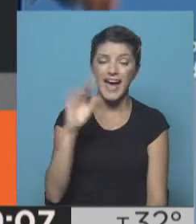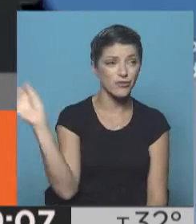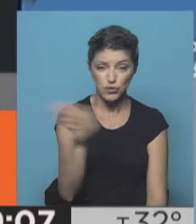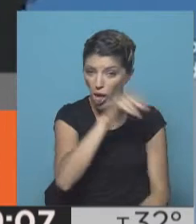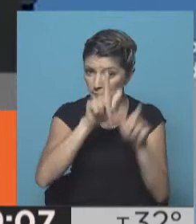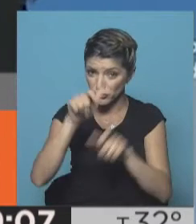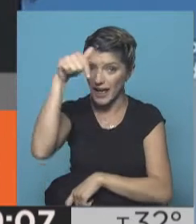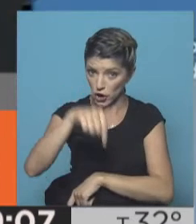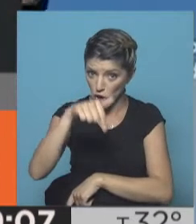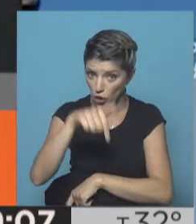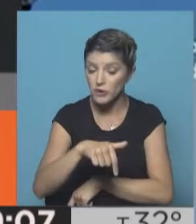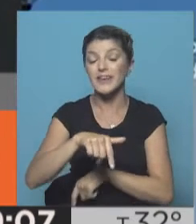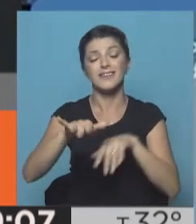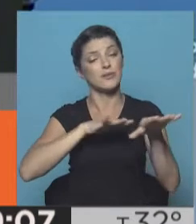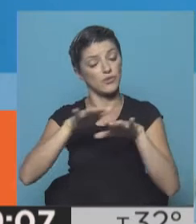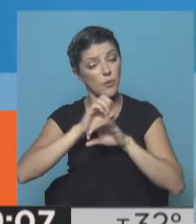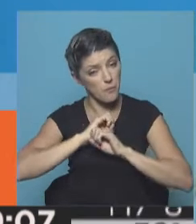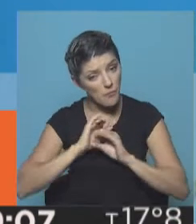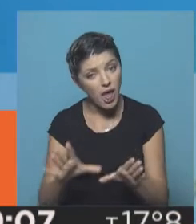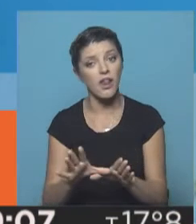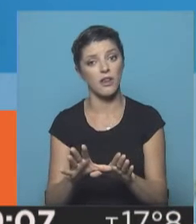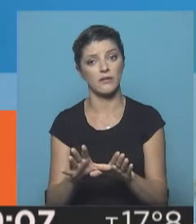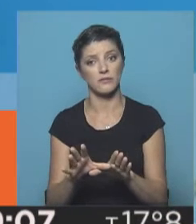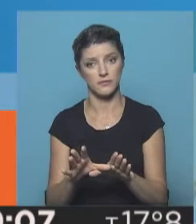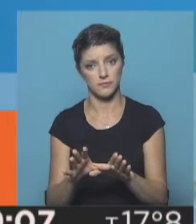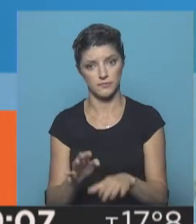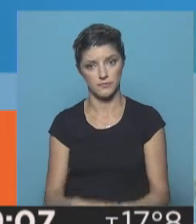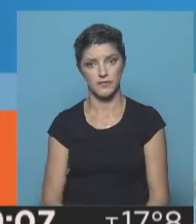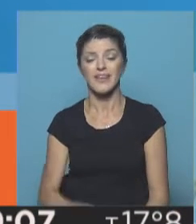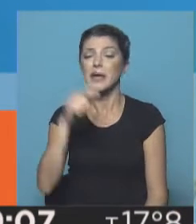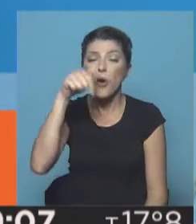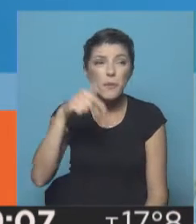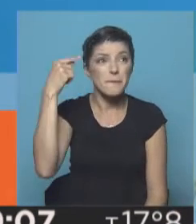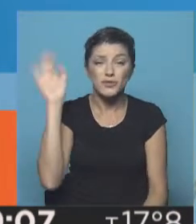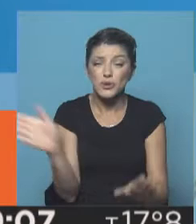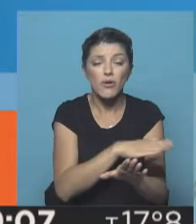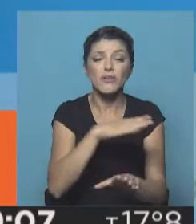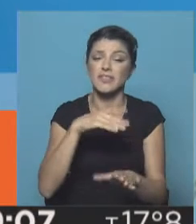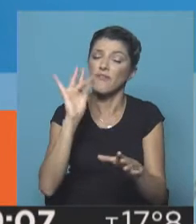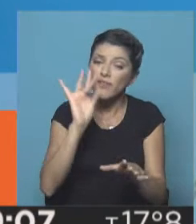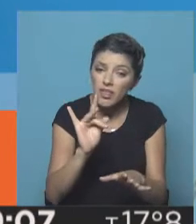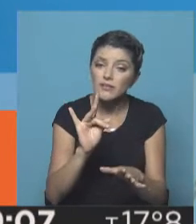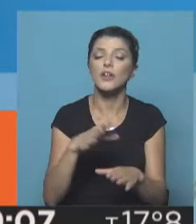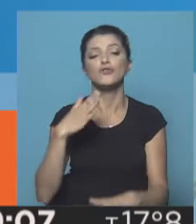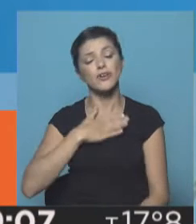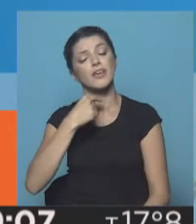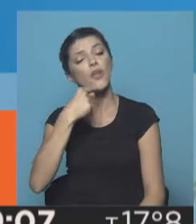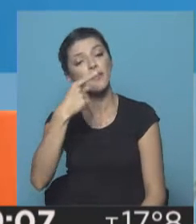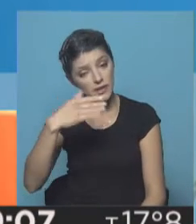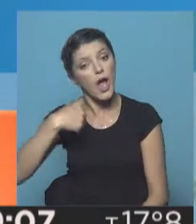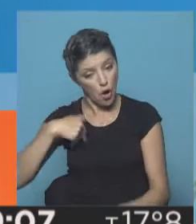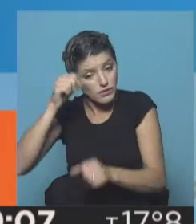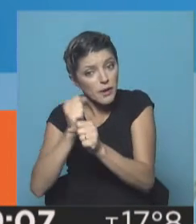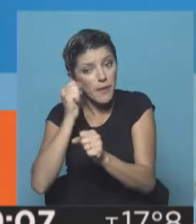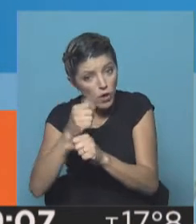hoy no la está pasando bien, que hoy todo le cuesta, decirles que estamos trabajando y vamos a seguir